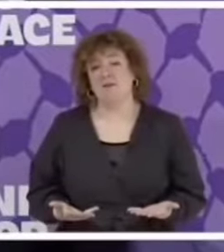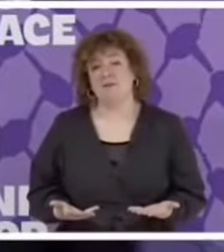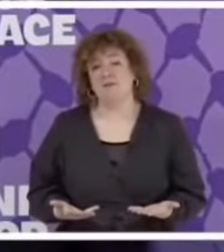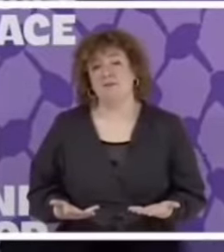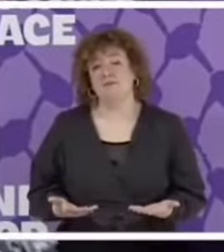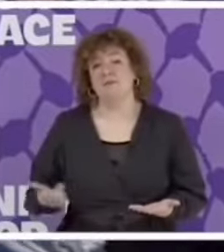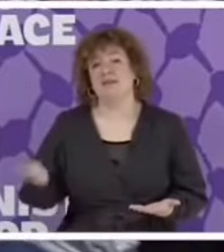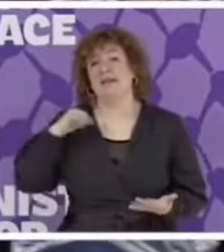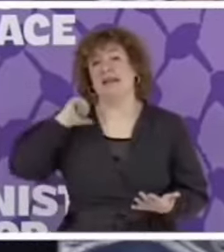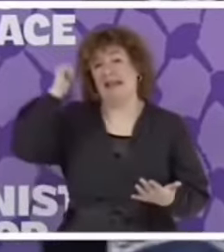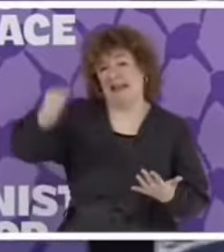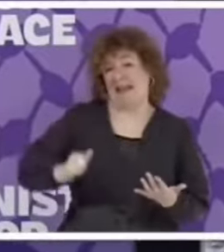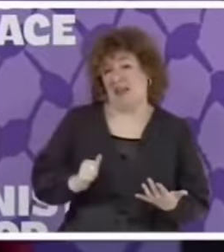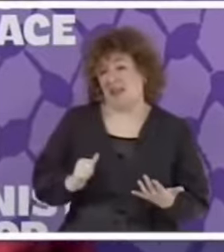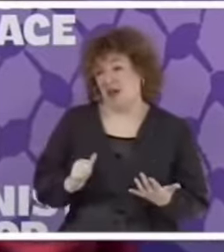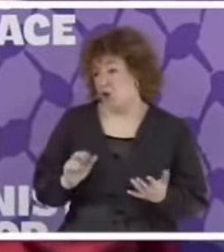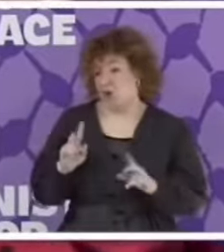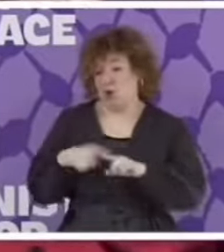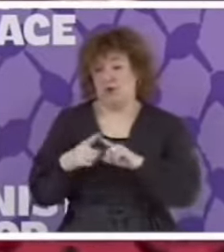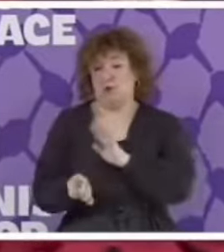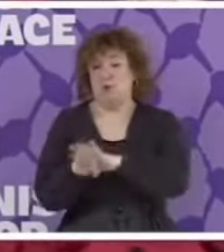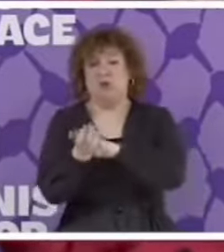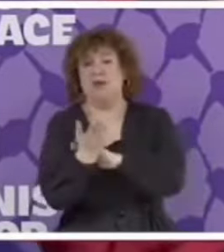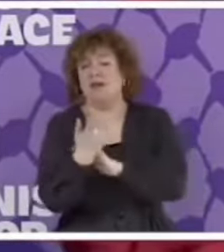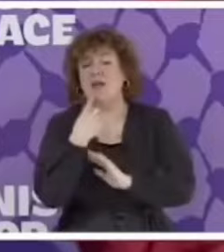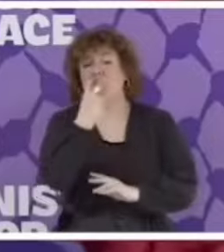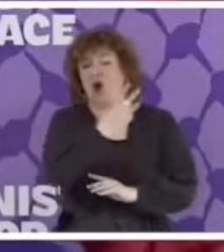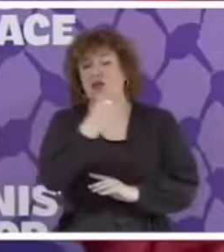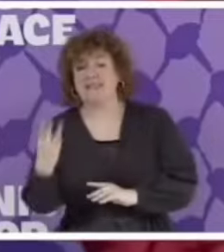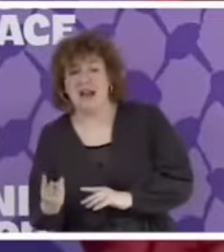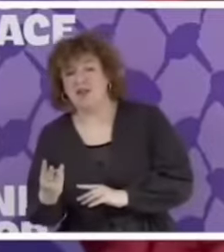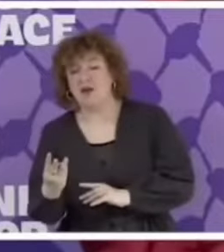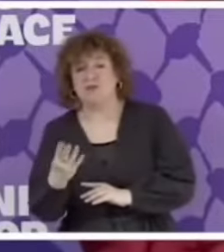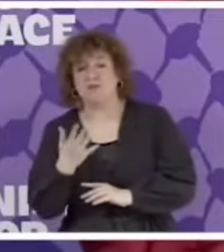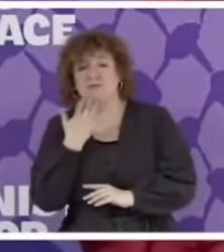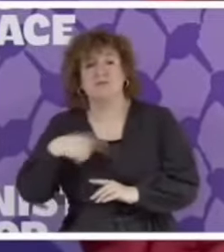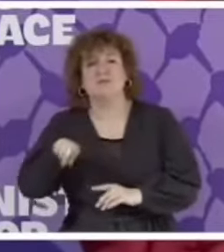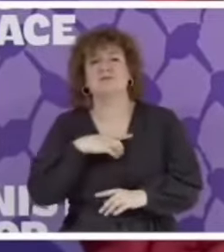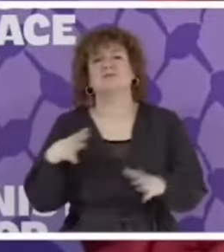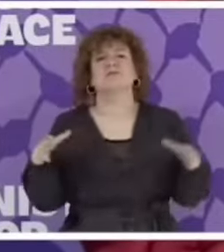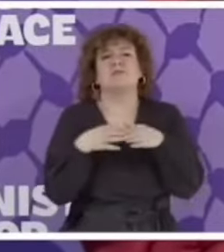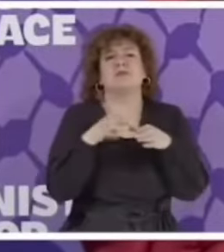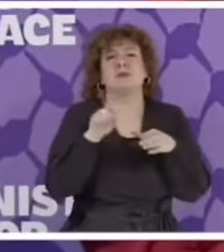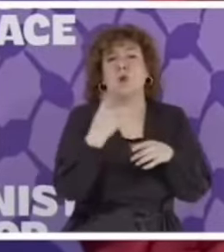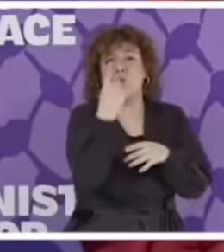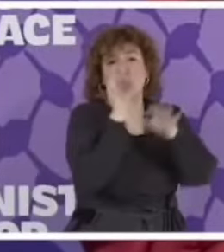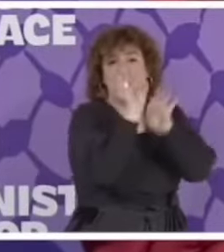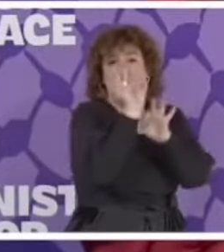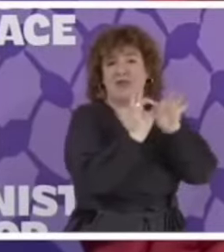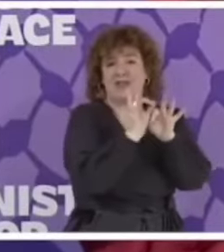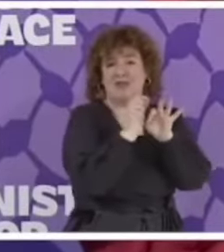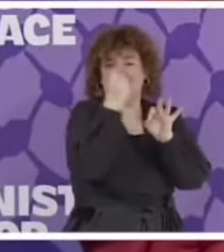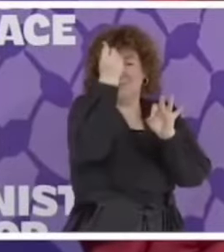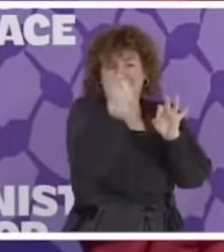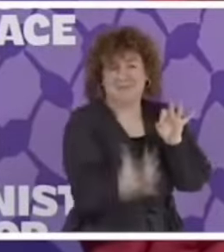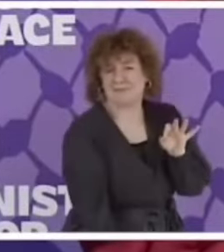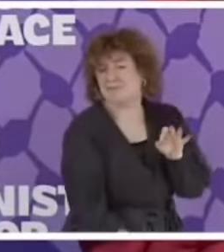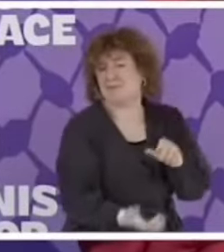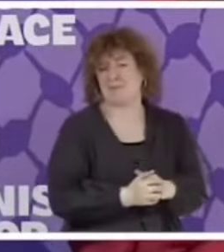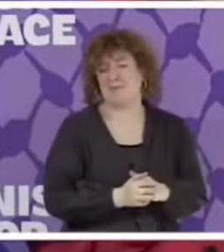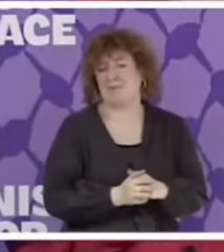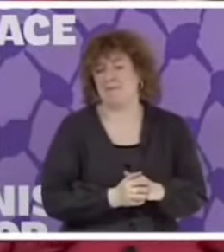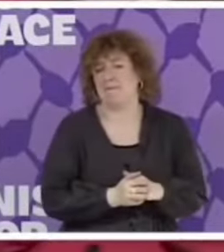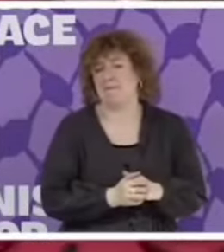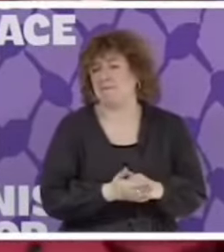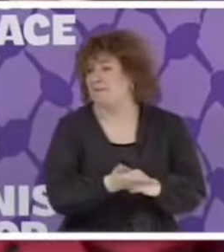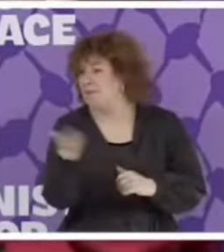nueva riqueza que se ha generado, casi 2/3 la ha acumulado el 1% más rico del planeta. Mientras